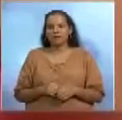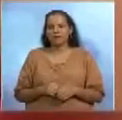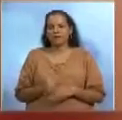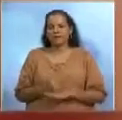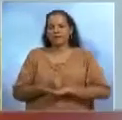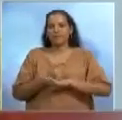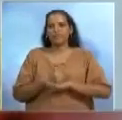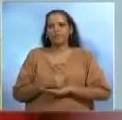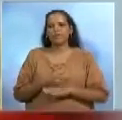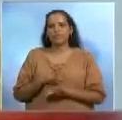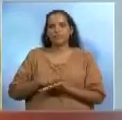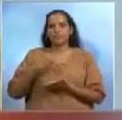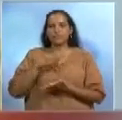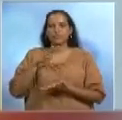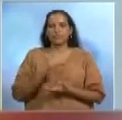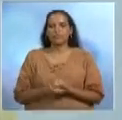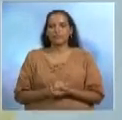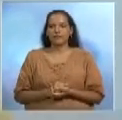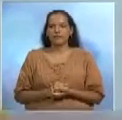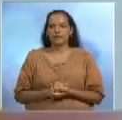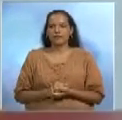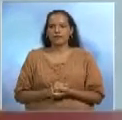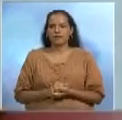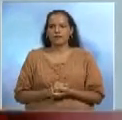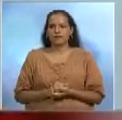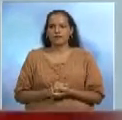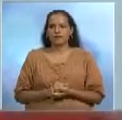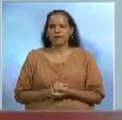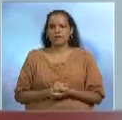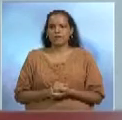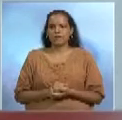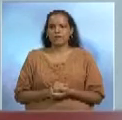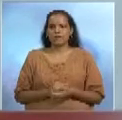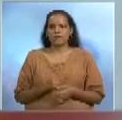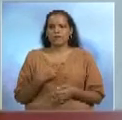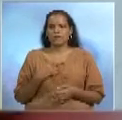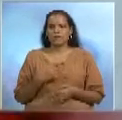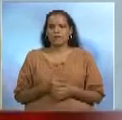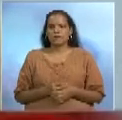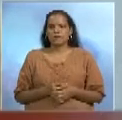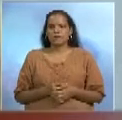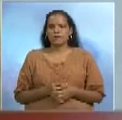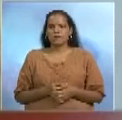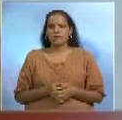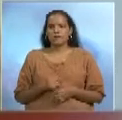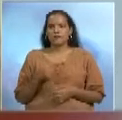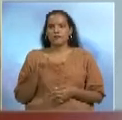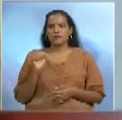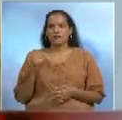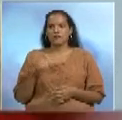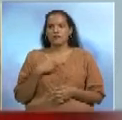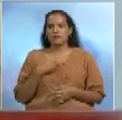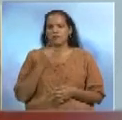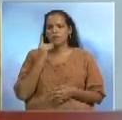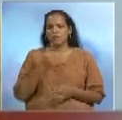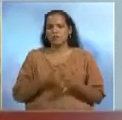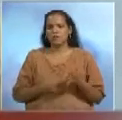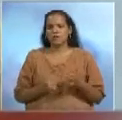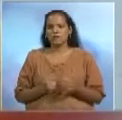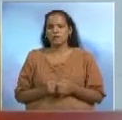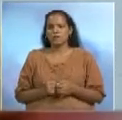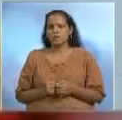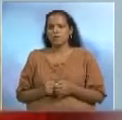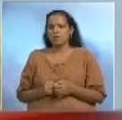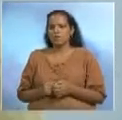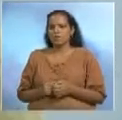dirigencia del barrio. Para las personas que estén interesadas en un terreno aquí en este barrio, ¿cómo se hace? ¿Cuáles son las tramitaciones? Bueno, yo le digo, sinceramente, la mayoría